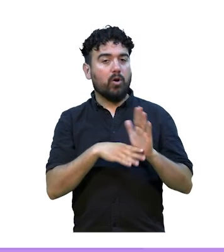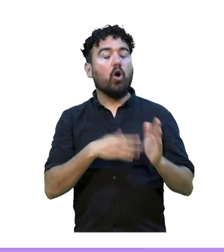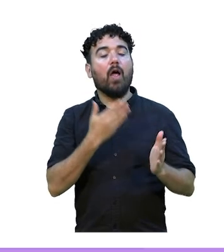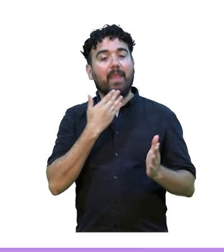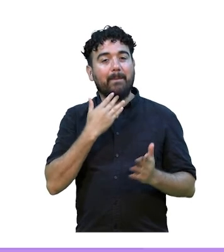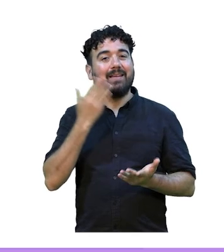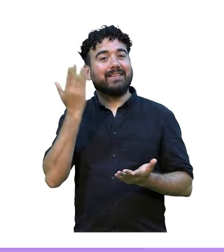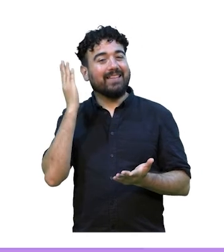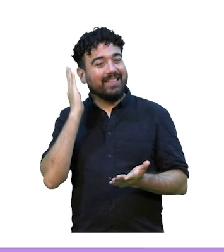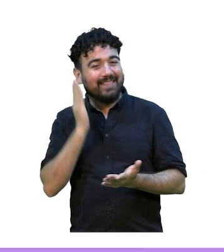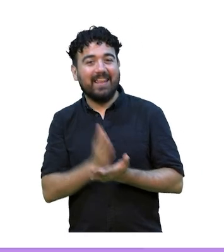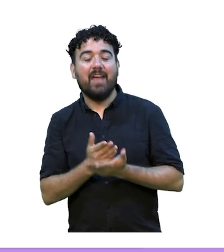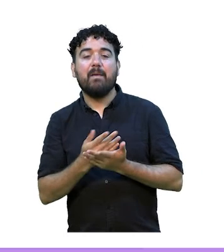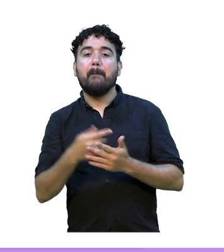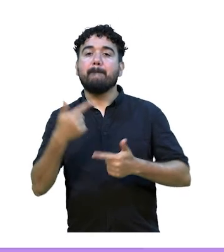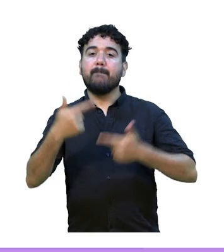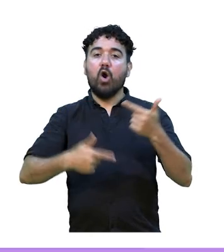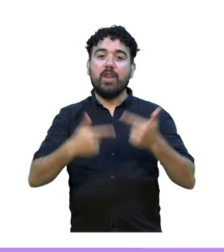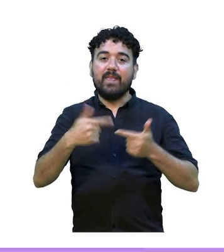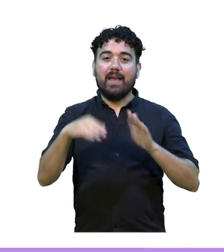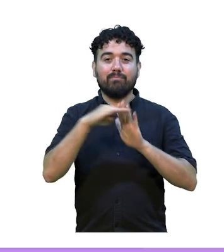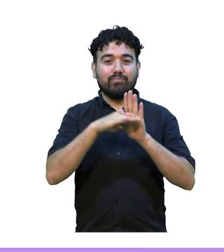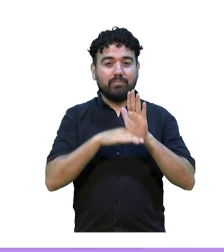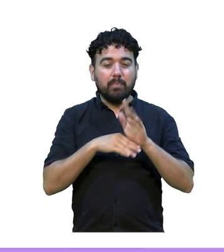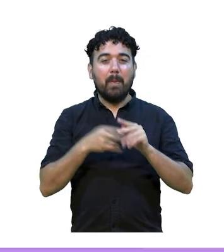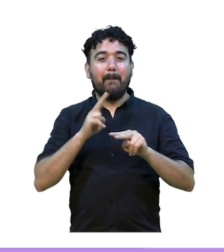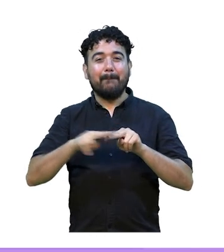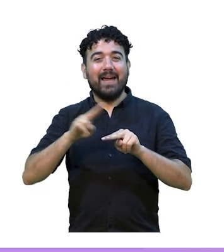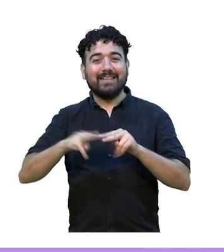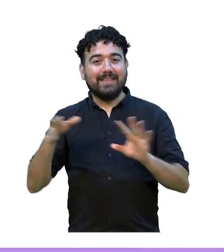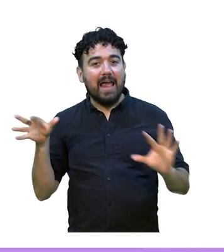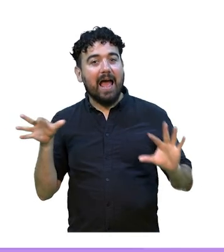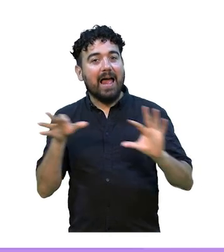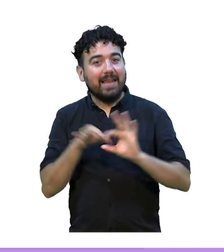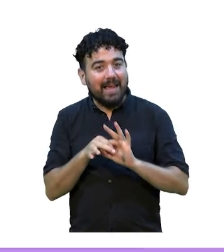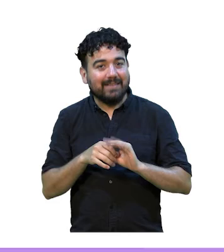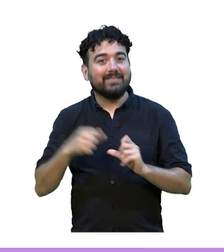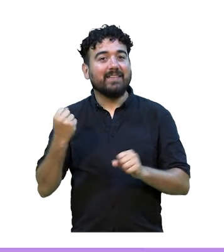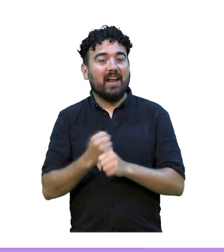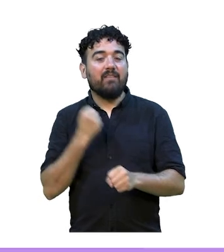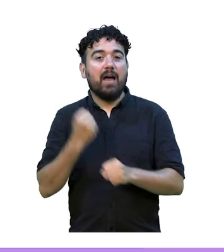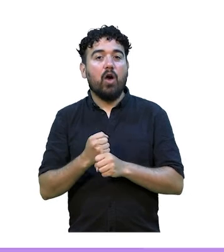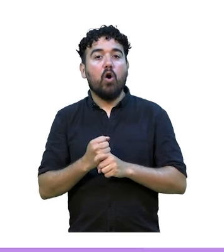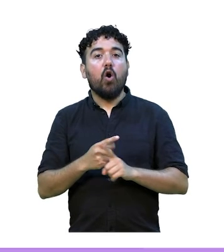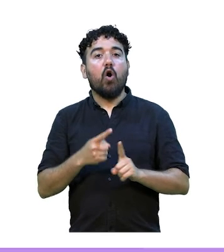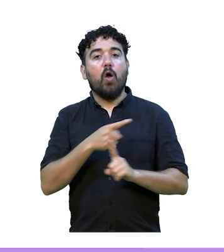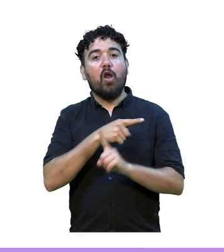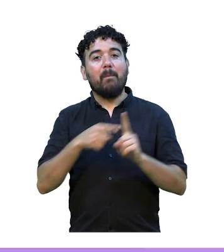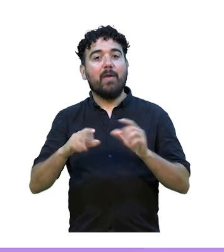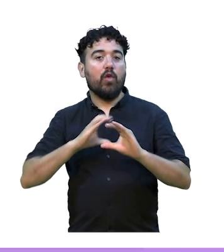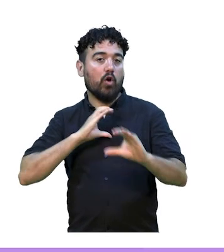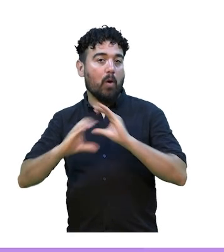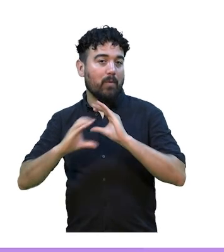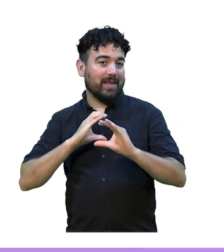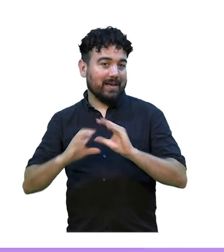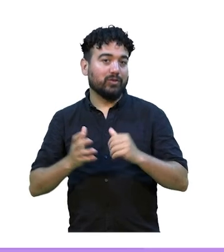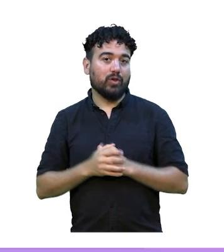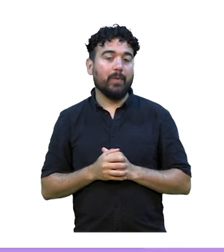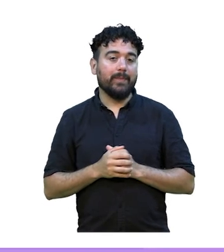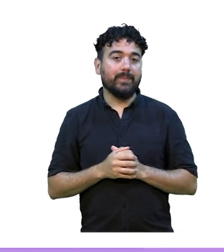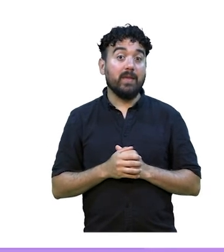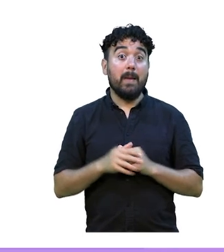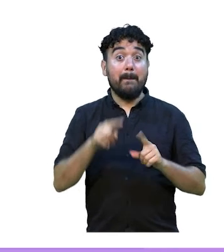también se requiere una fuerte política de construcción de alianzas y de trabajo con los medios de